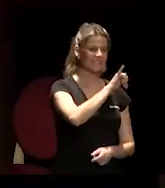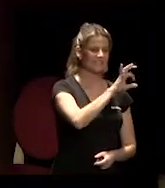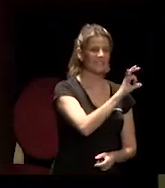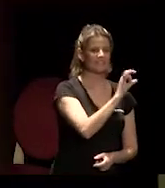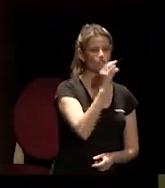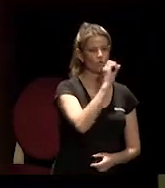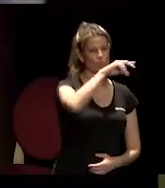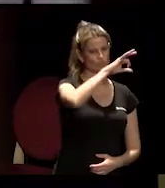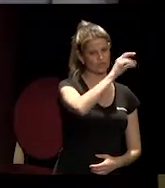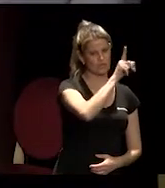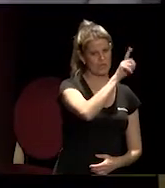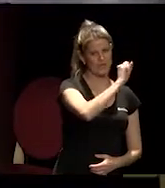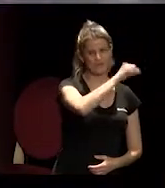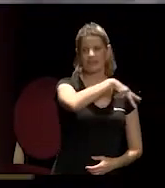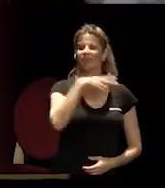Catherine Coscott.